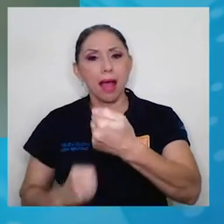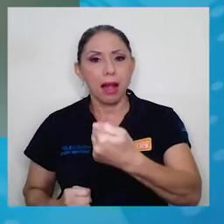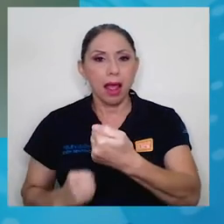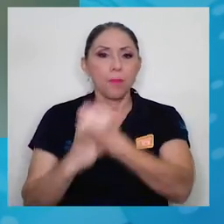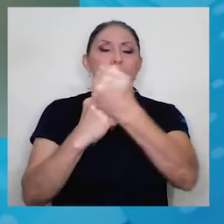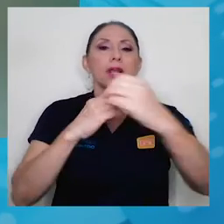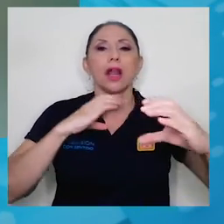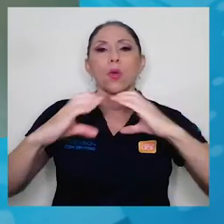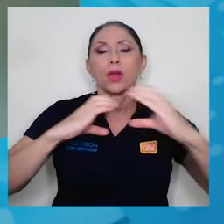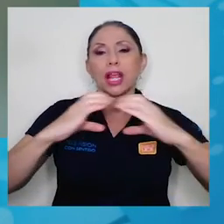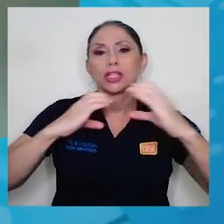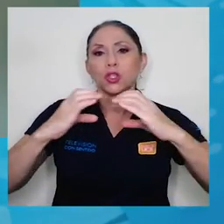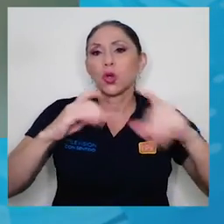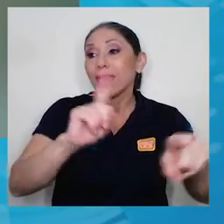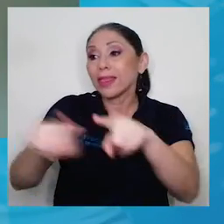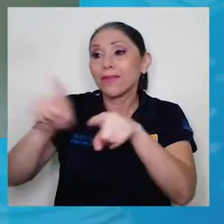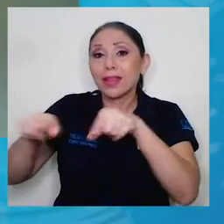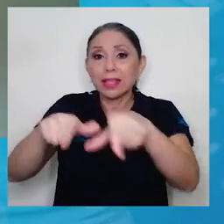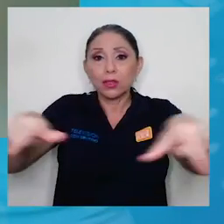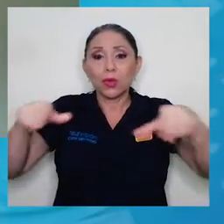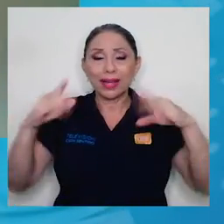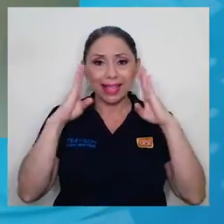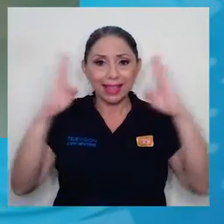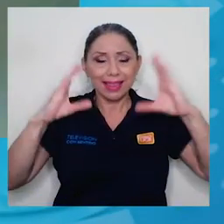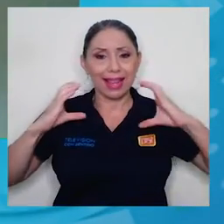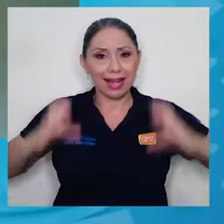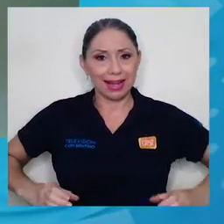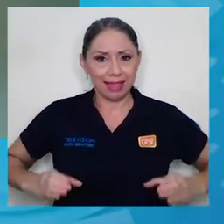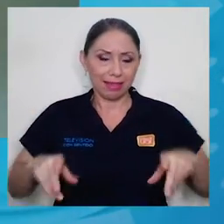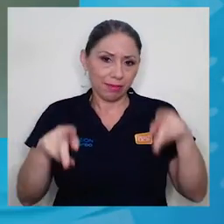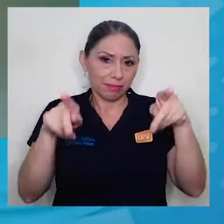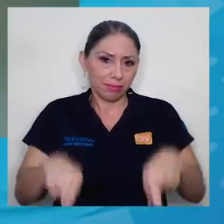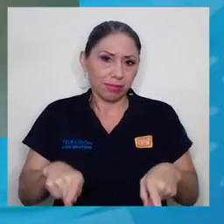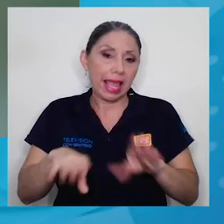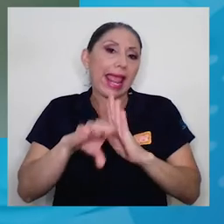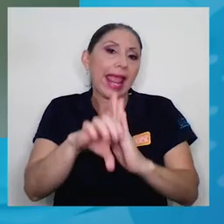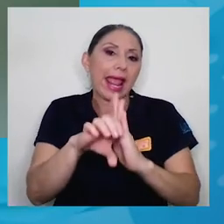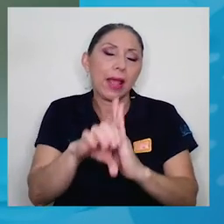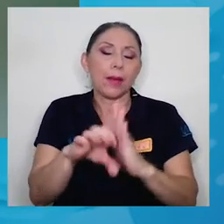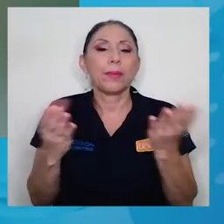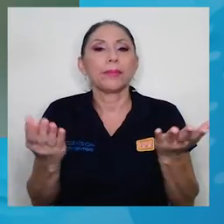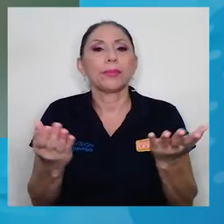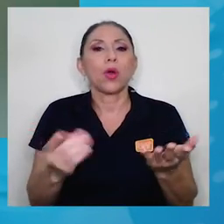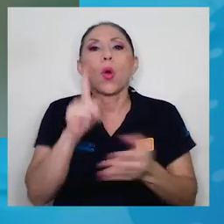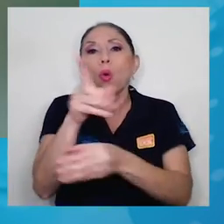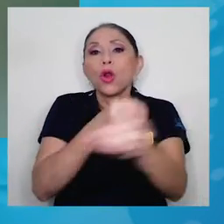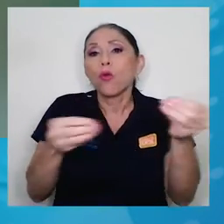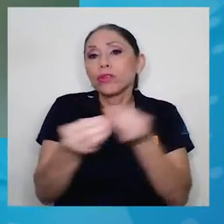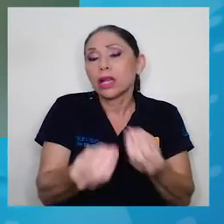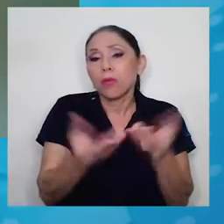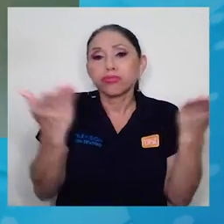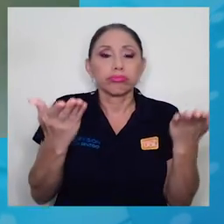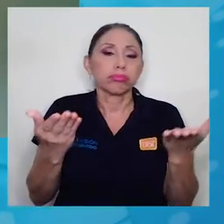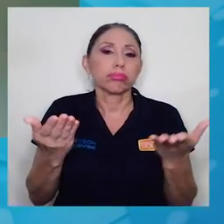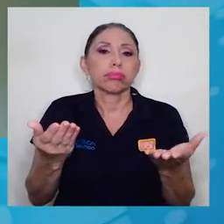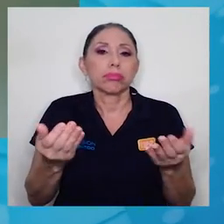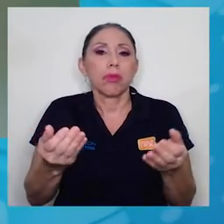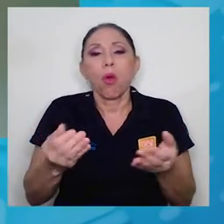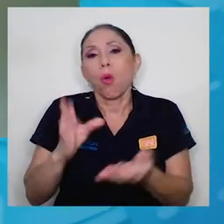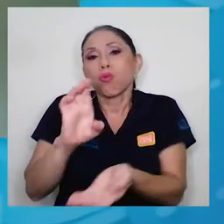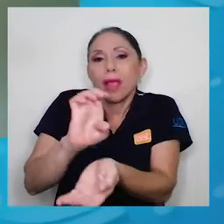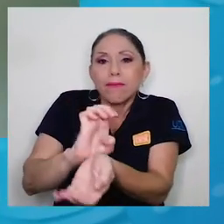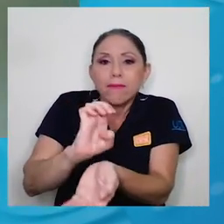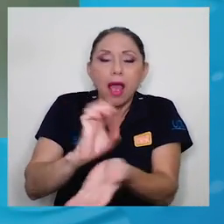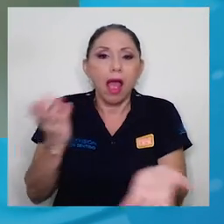en plataformas de servicio al cliente. Digamos, puede ser una oficina de gobierno, puede ser un